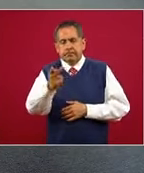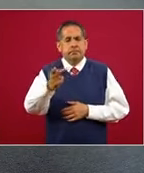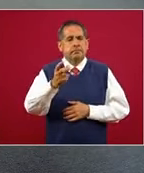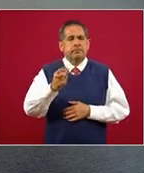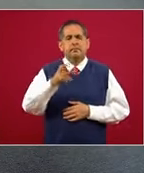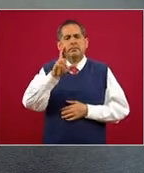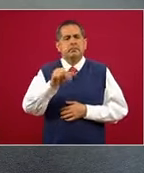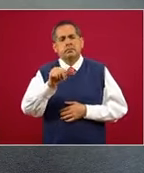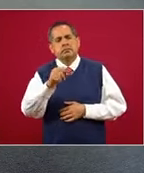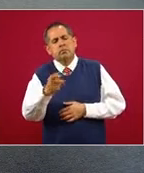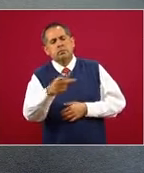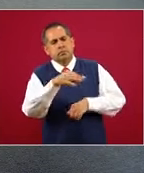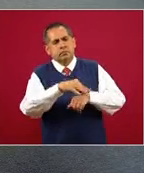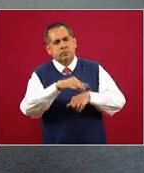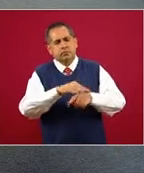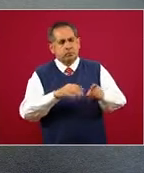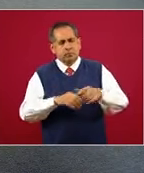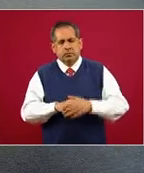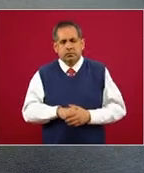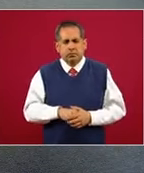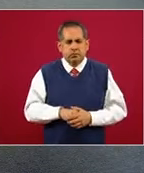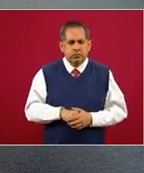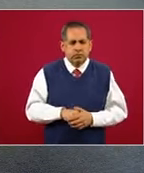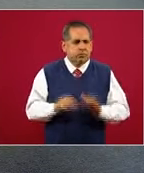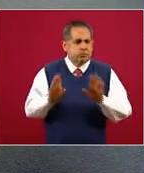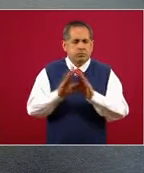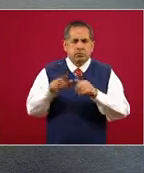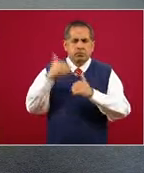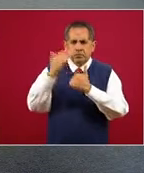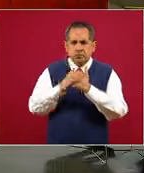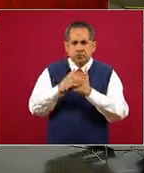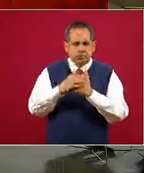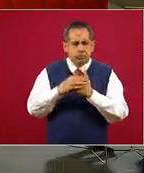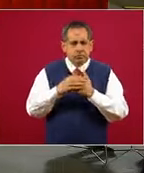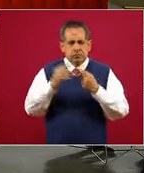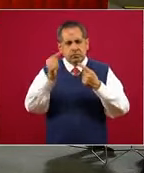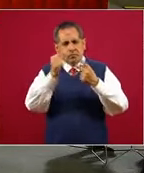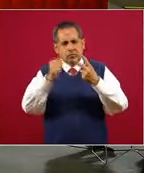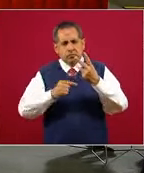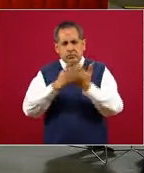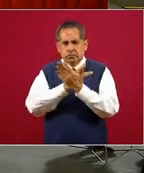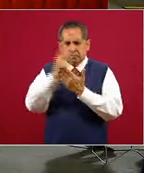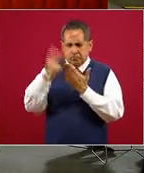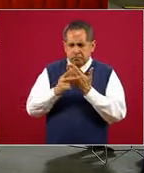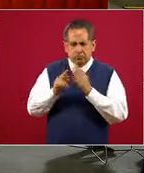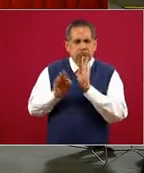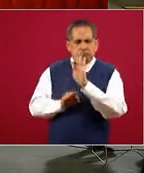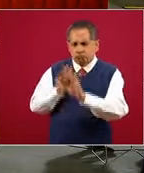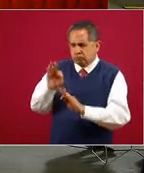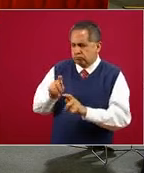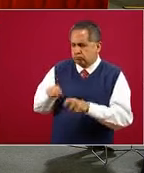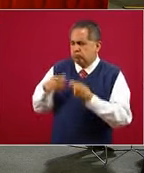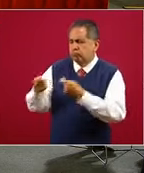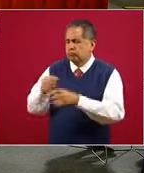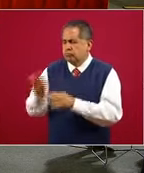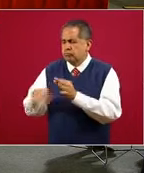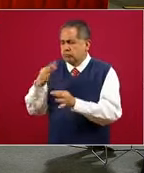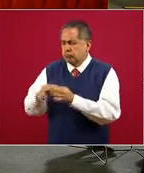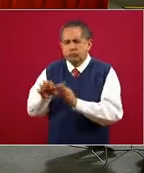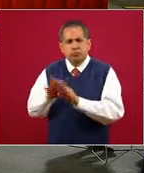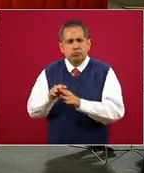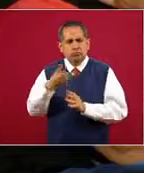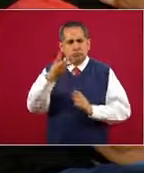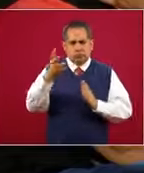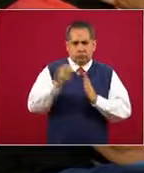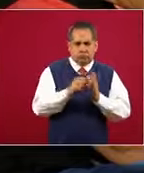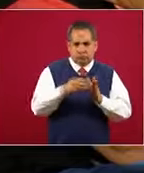doctora primero cómo serán los esquemas de tratamiento para el programa, y una vez que hayan concluido el periodo que mencionó usted de